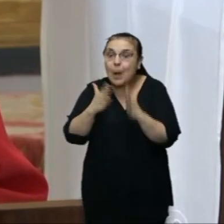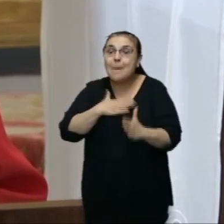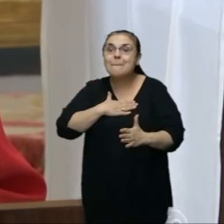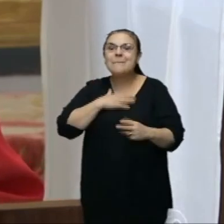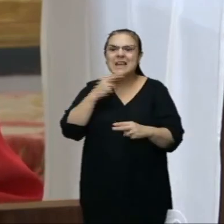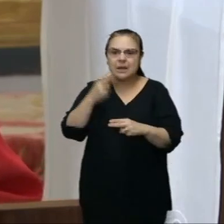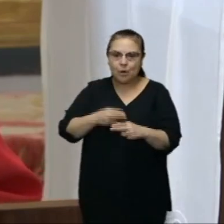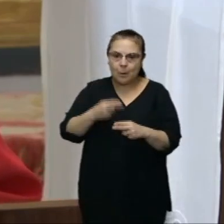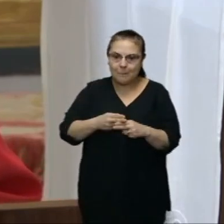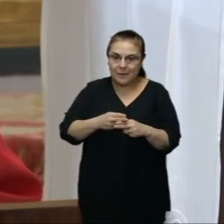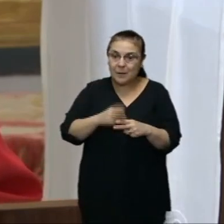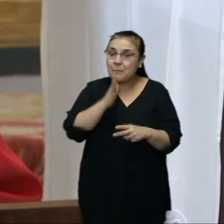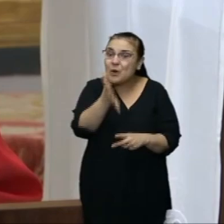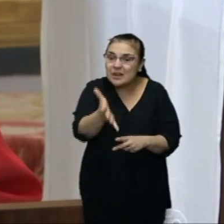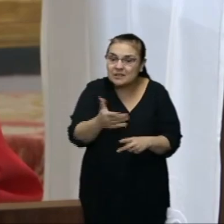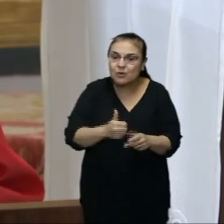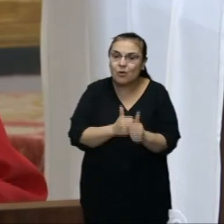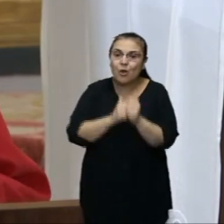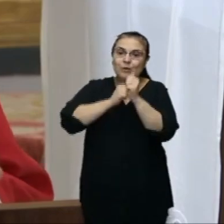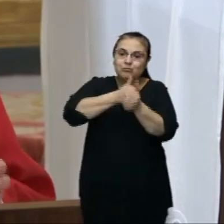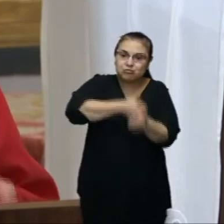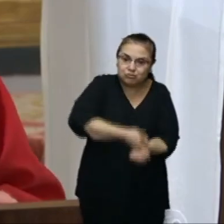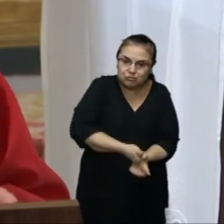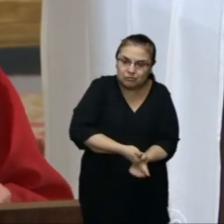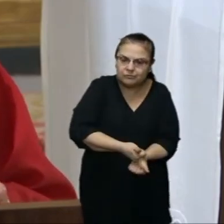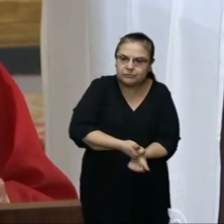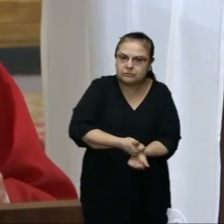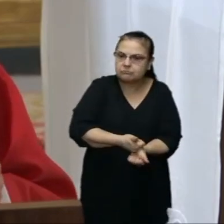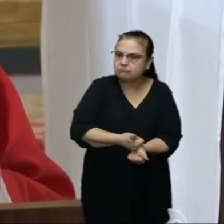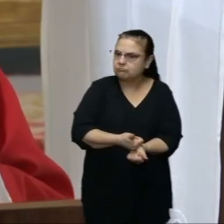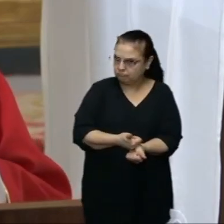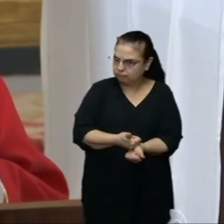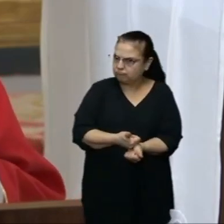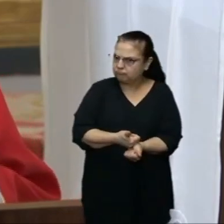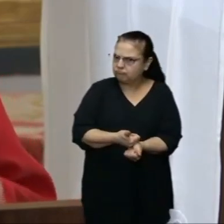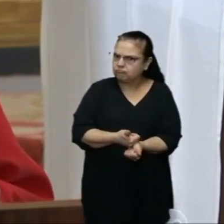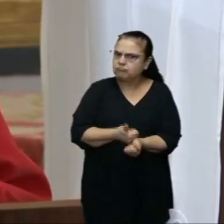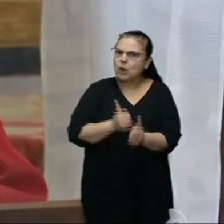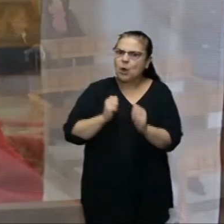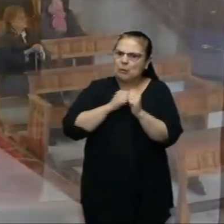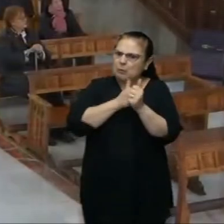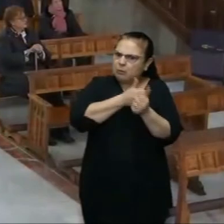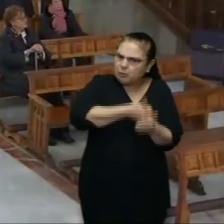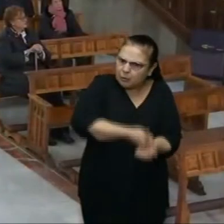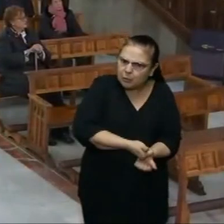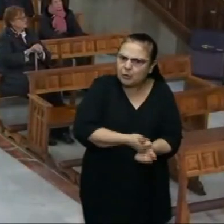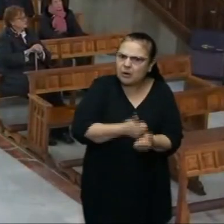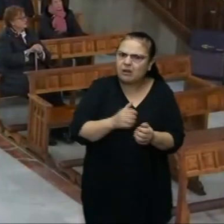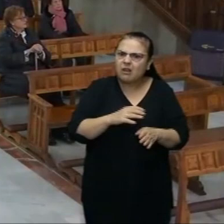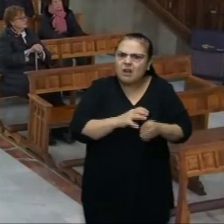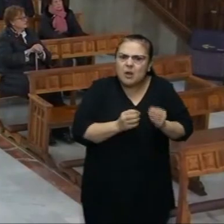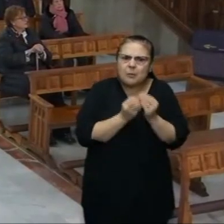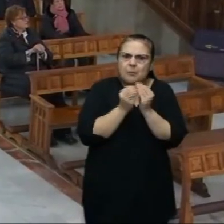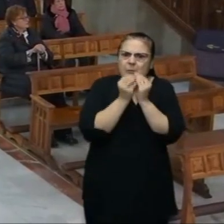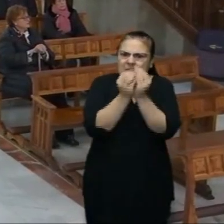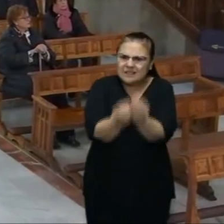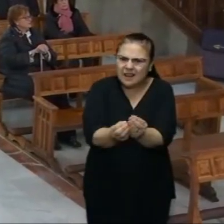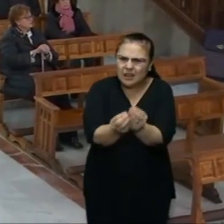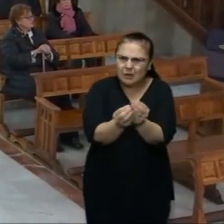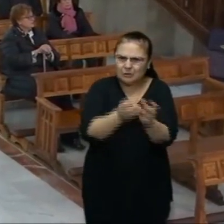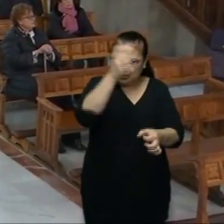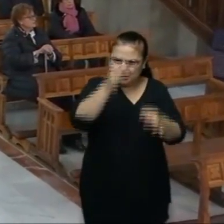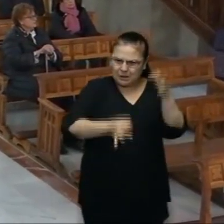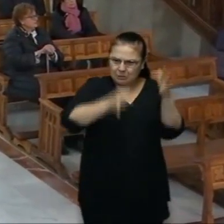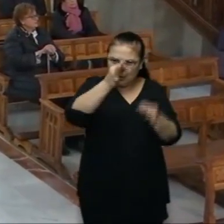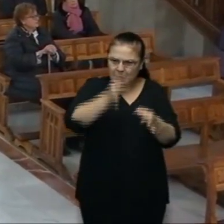os perseguirán. Os perseguirán, os entregarán a los tribunales, os azotarán en